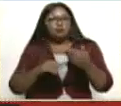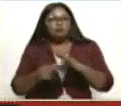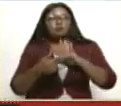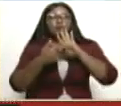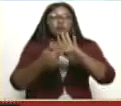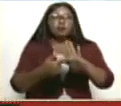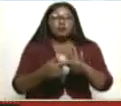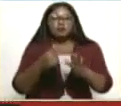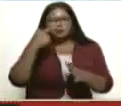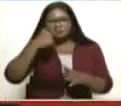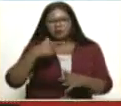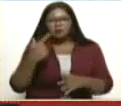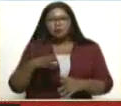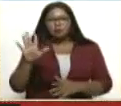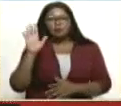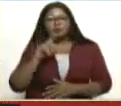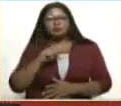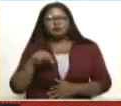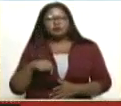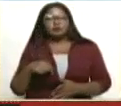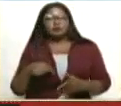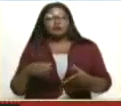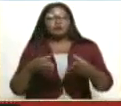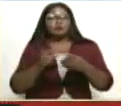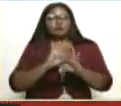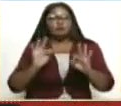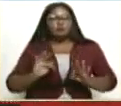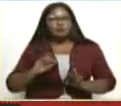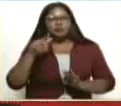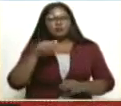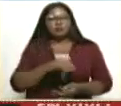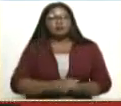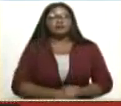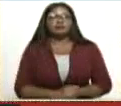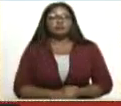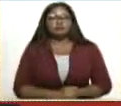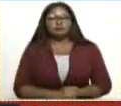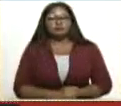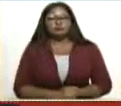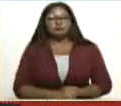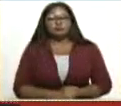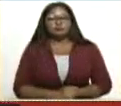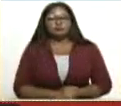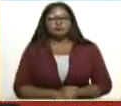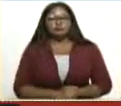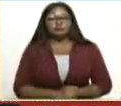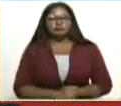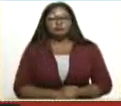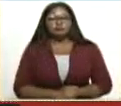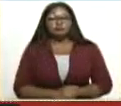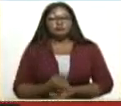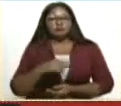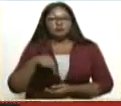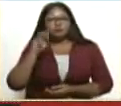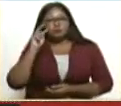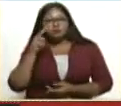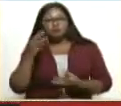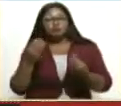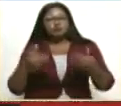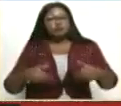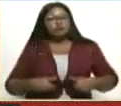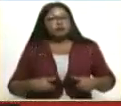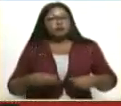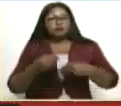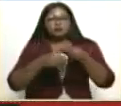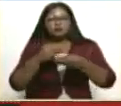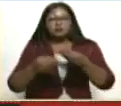el serio compromiso de las partes con la tan anhelada paz de Colombia, que tanto esfuerzo por